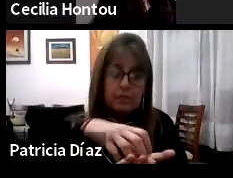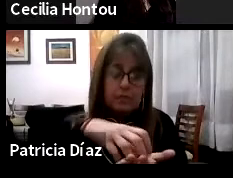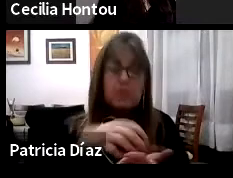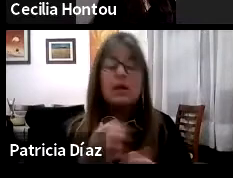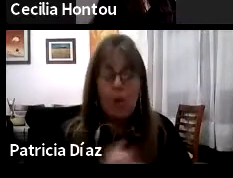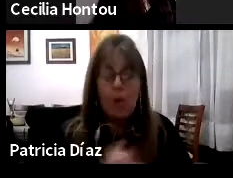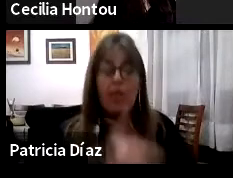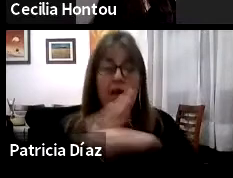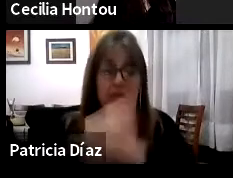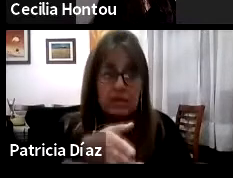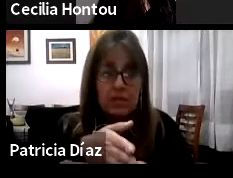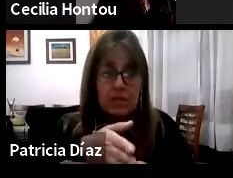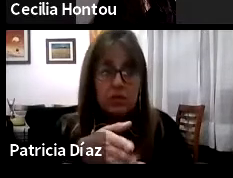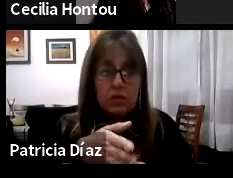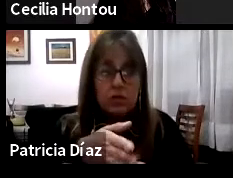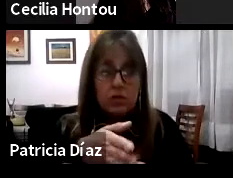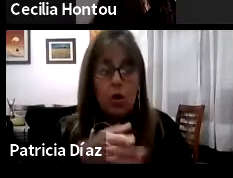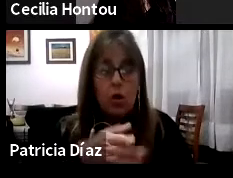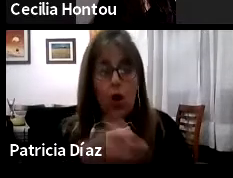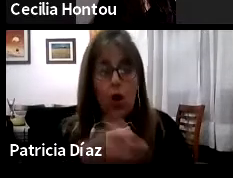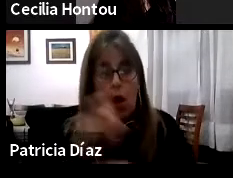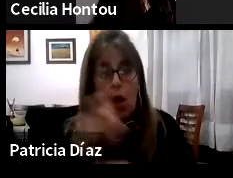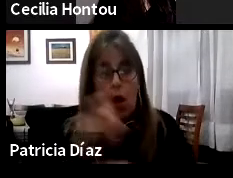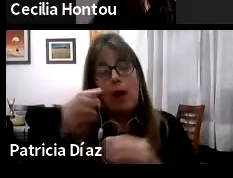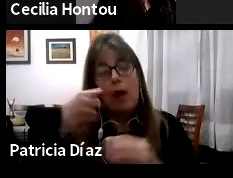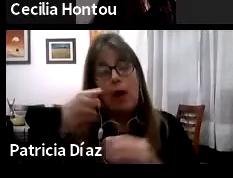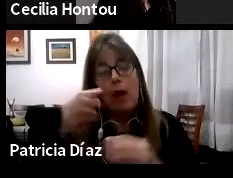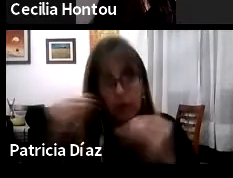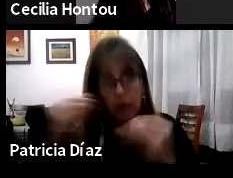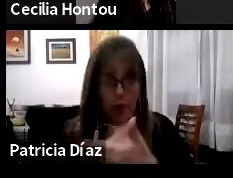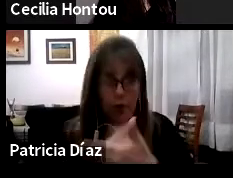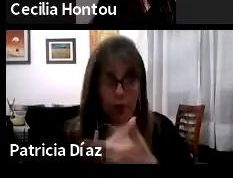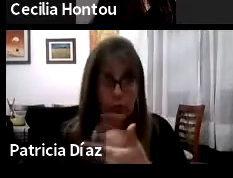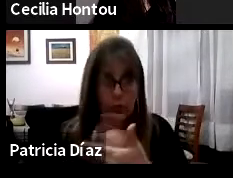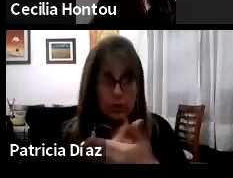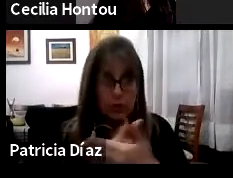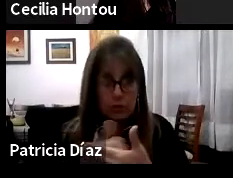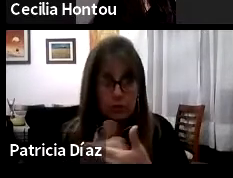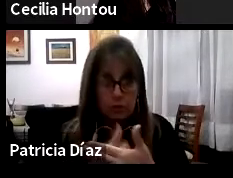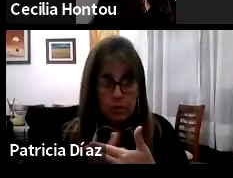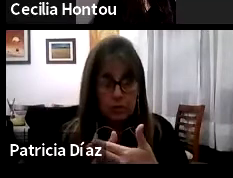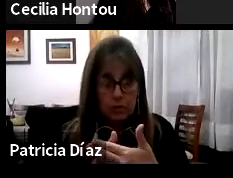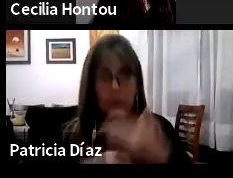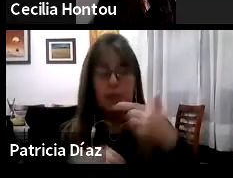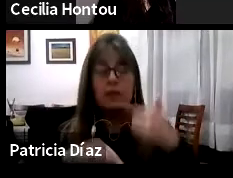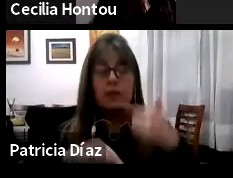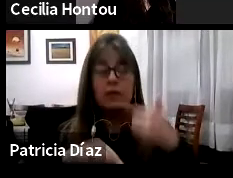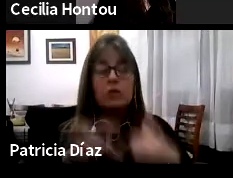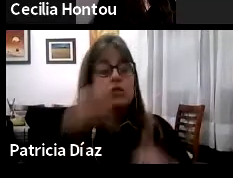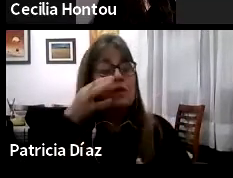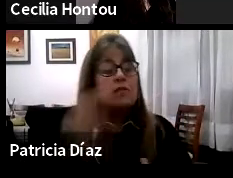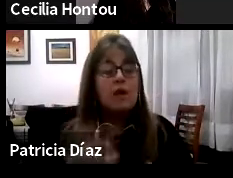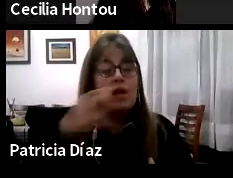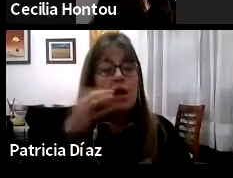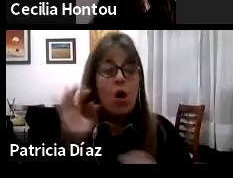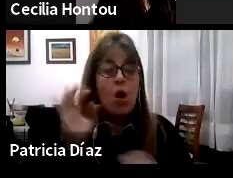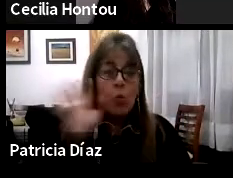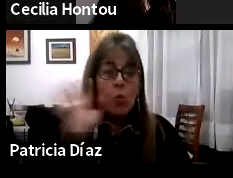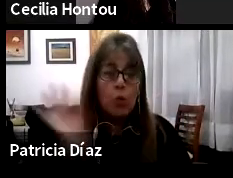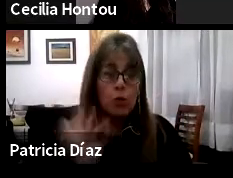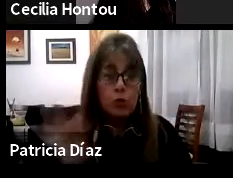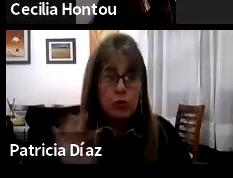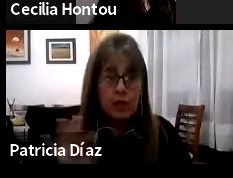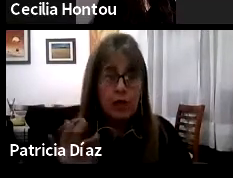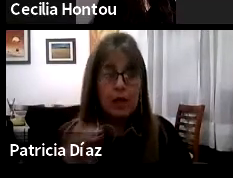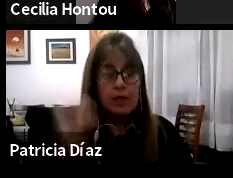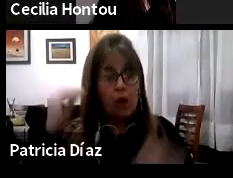al propio joven, en este caso, con autismo. En realidad es las oportunidades de los